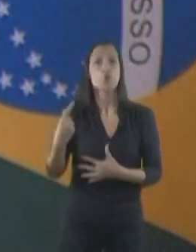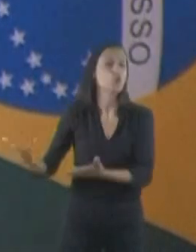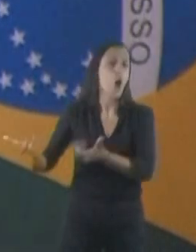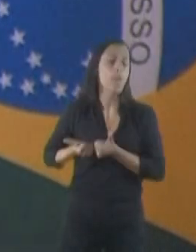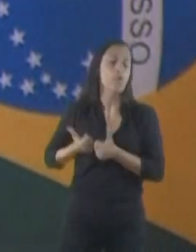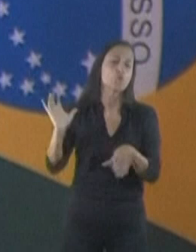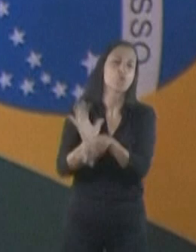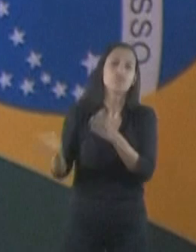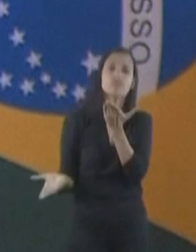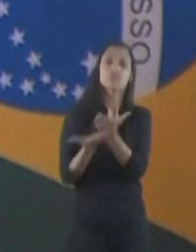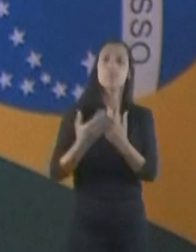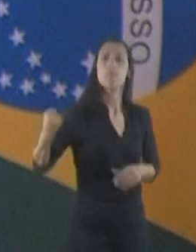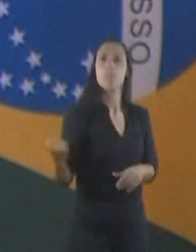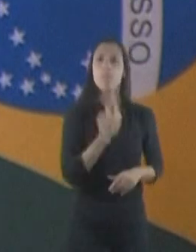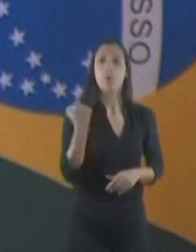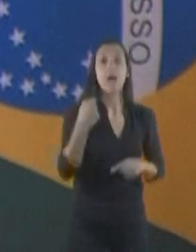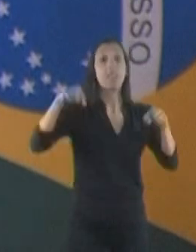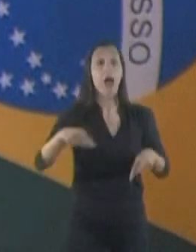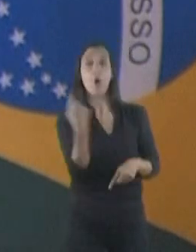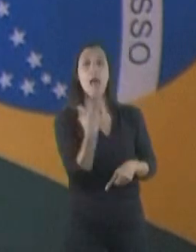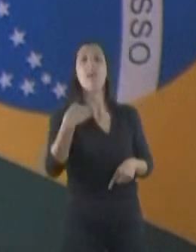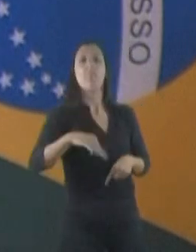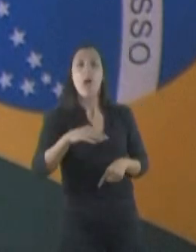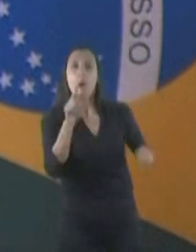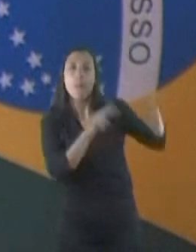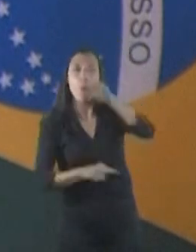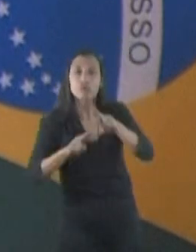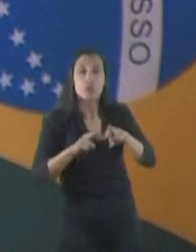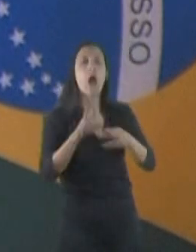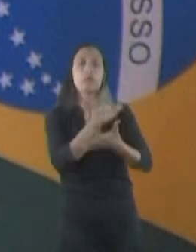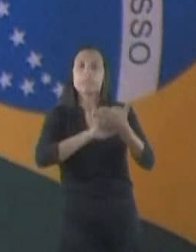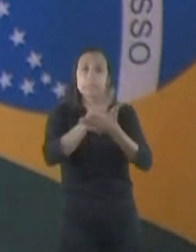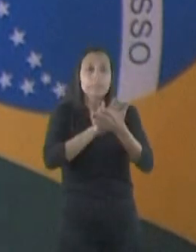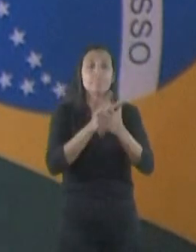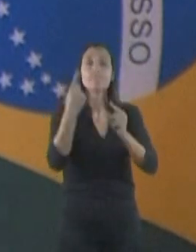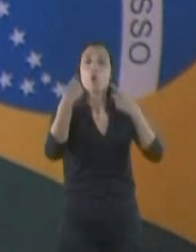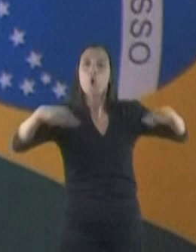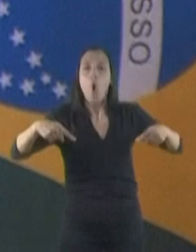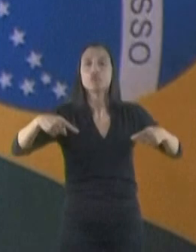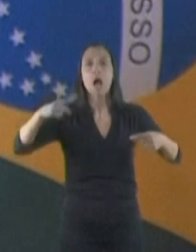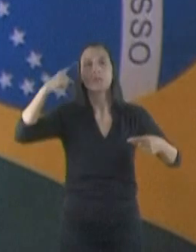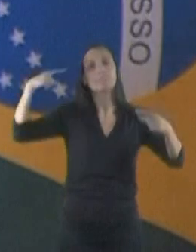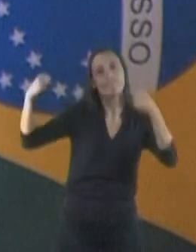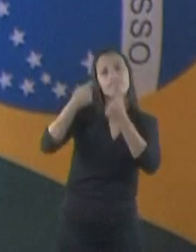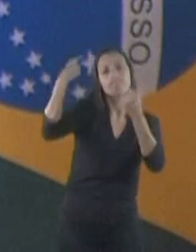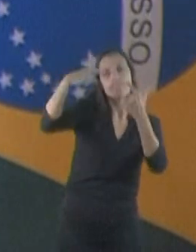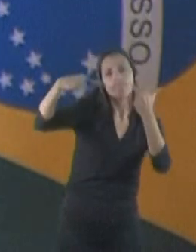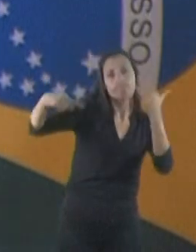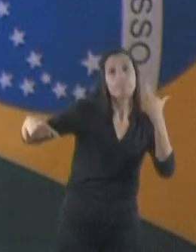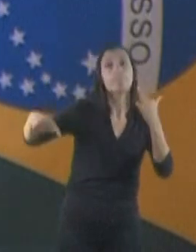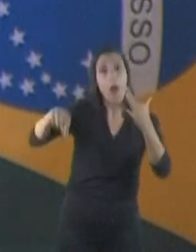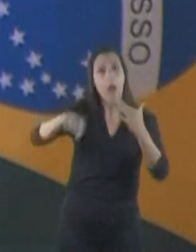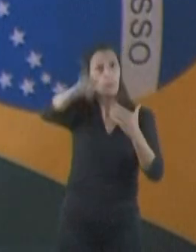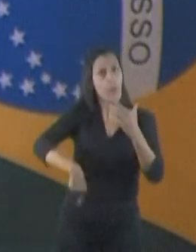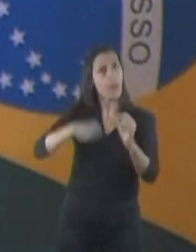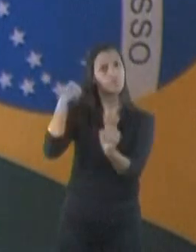importante. Y que ahora lo que tenemos que hacer es encontrar los puntos de acuerdo y hacer los trabajos